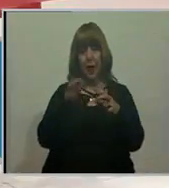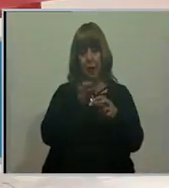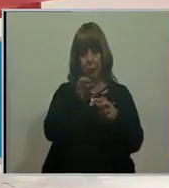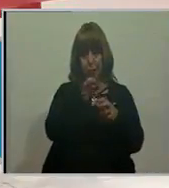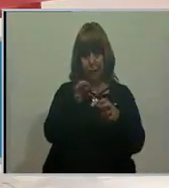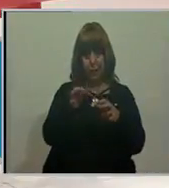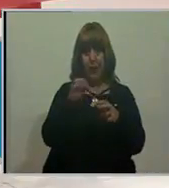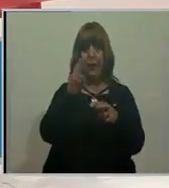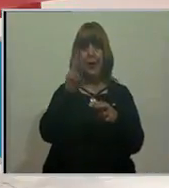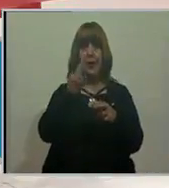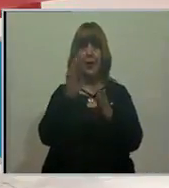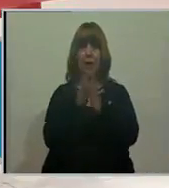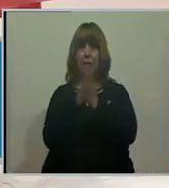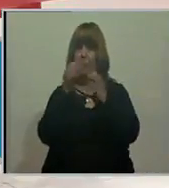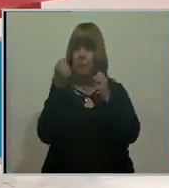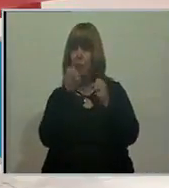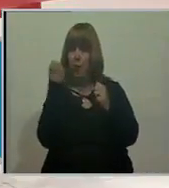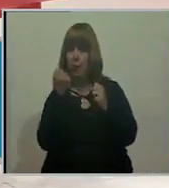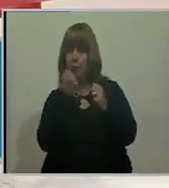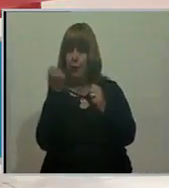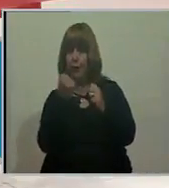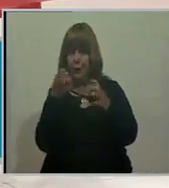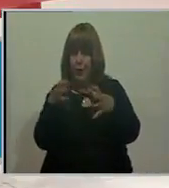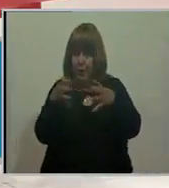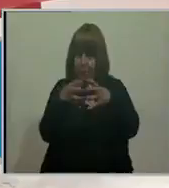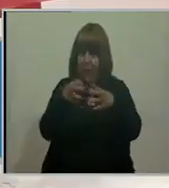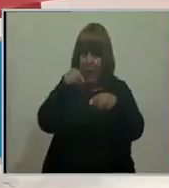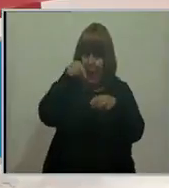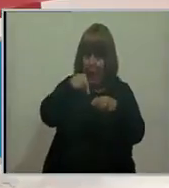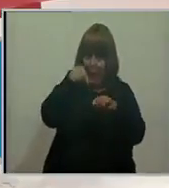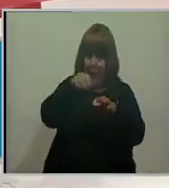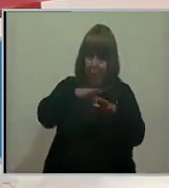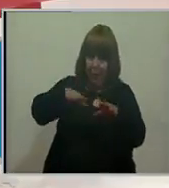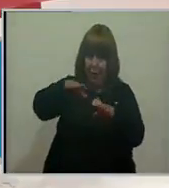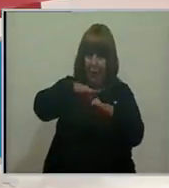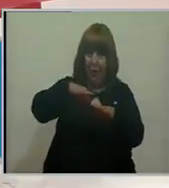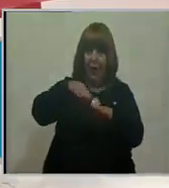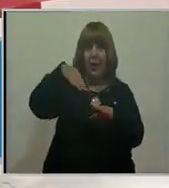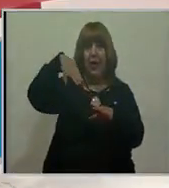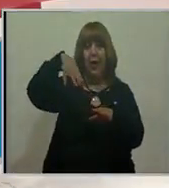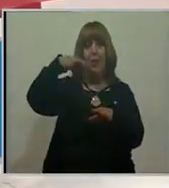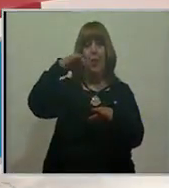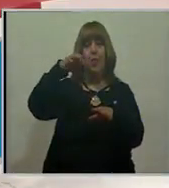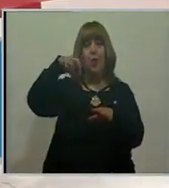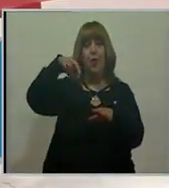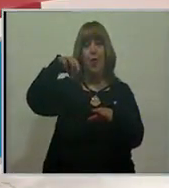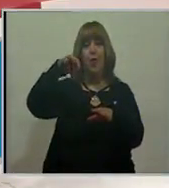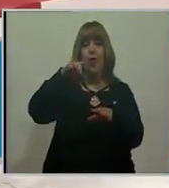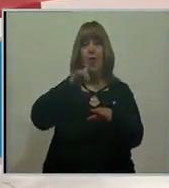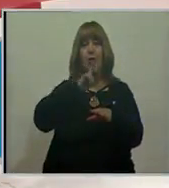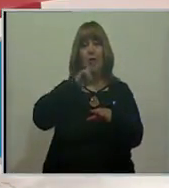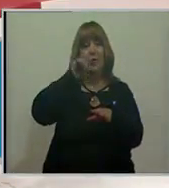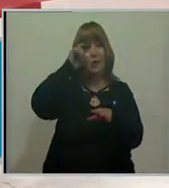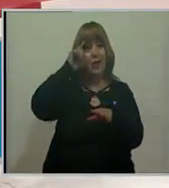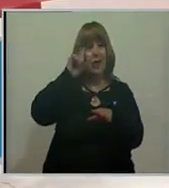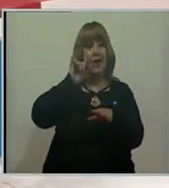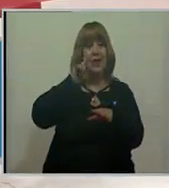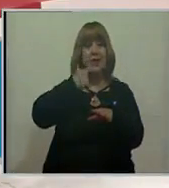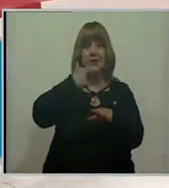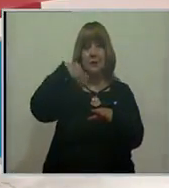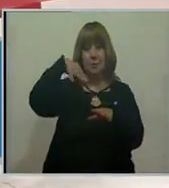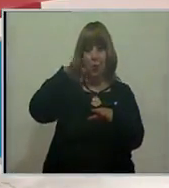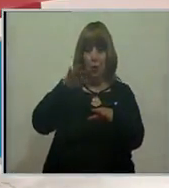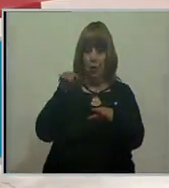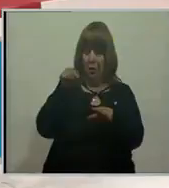Las tres religiones más importantes del monoteísmo entienden que ahí está el lugar donde nacen justamente sus religiones. ¿Y qué hace